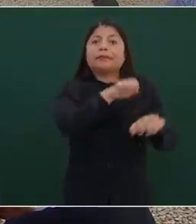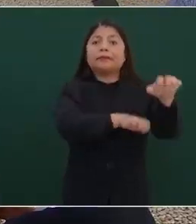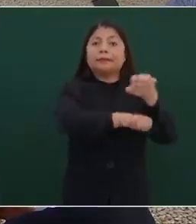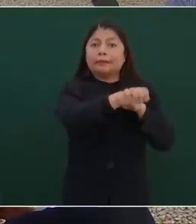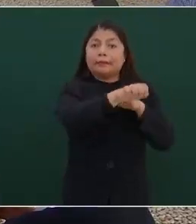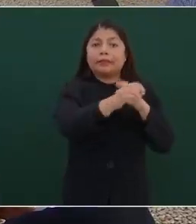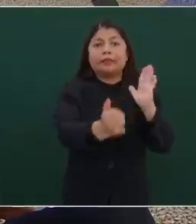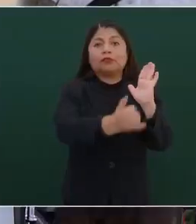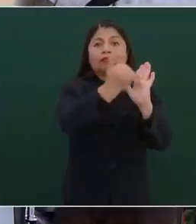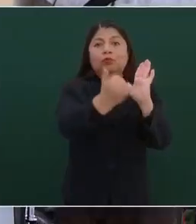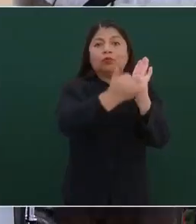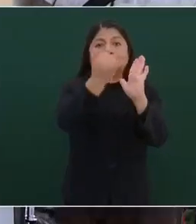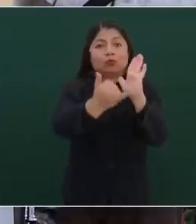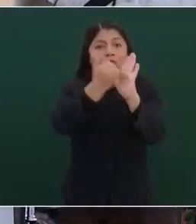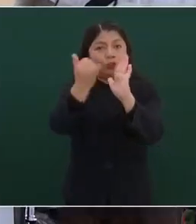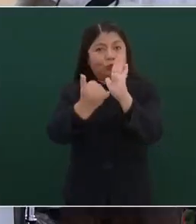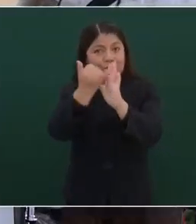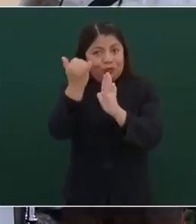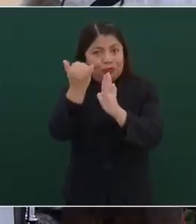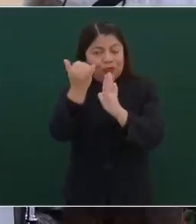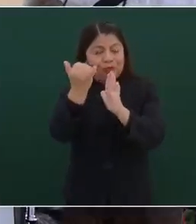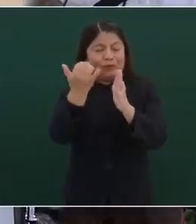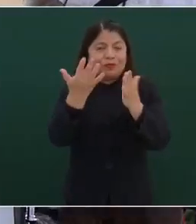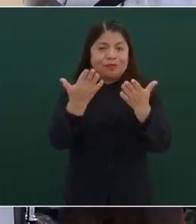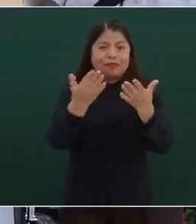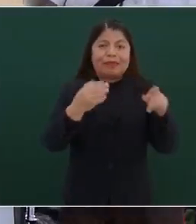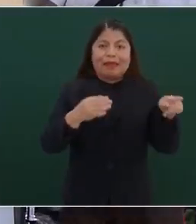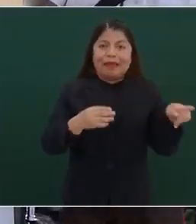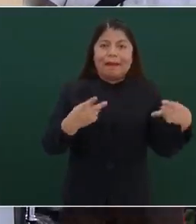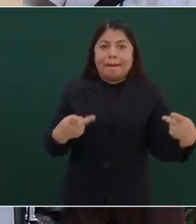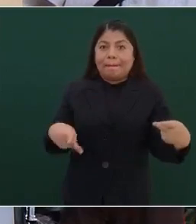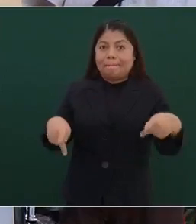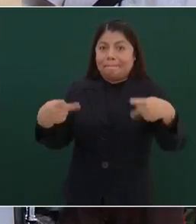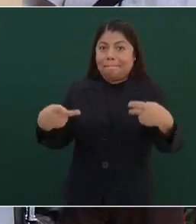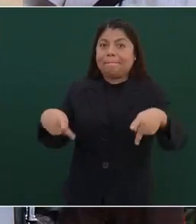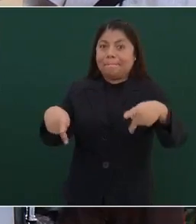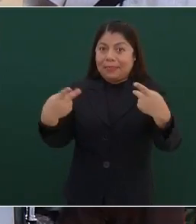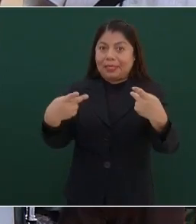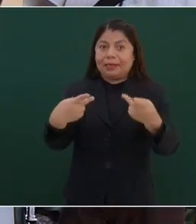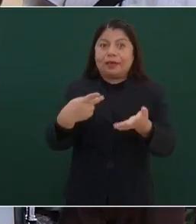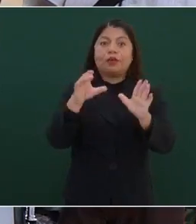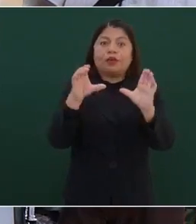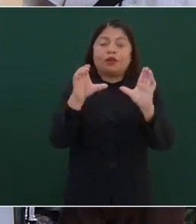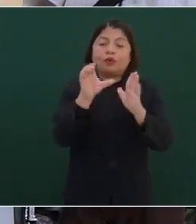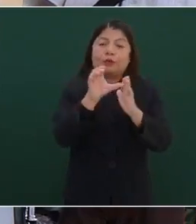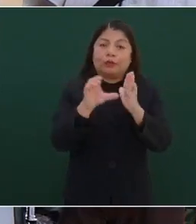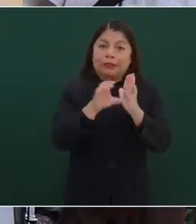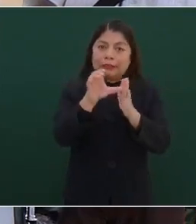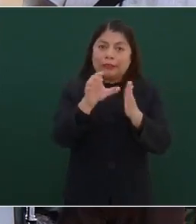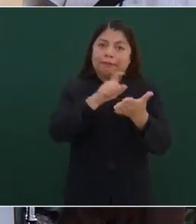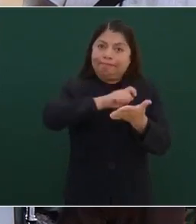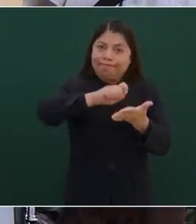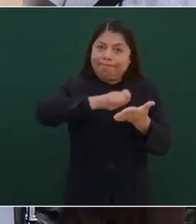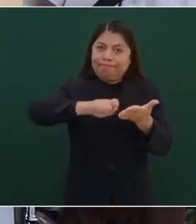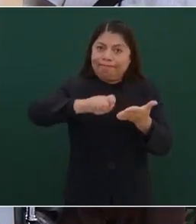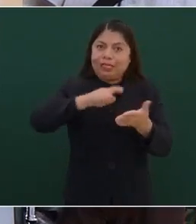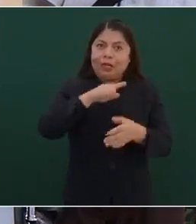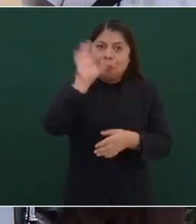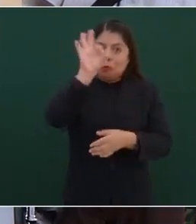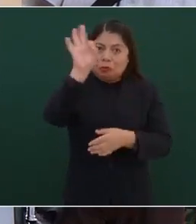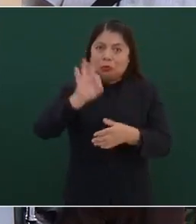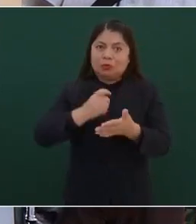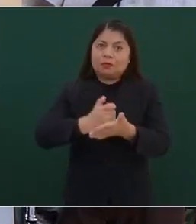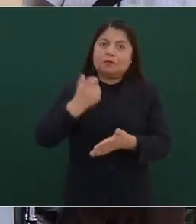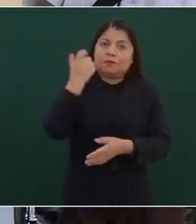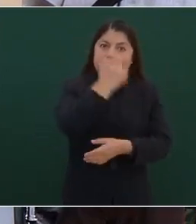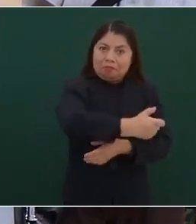contrato normalmente el que vende o el vendedor también está dentro del contrato para que le paguen su comisión, y aquí como que hay